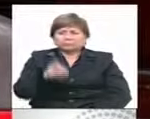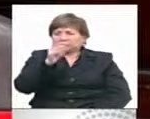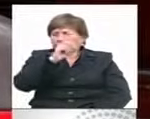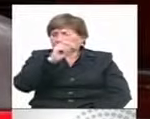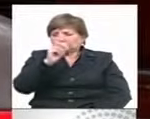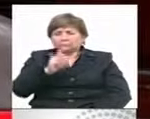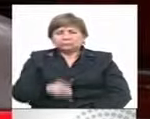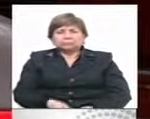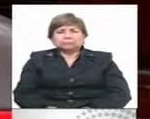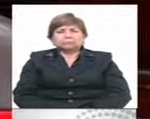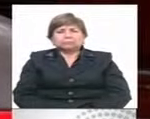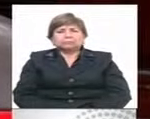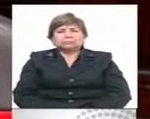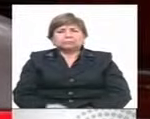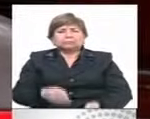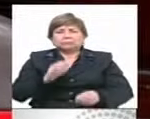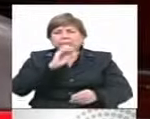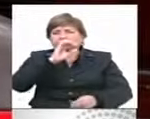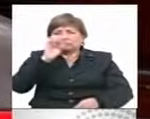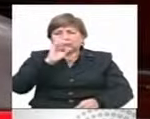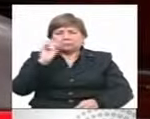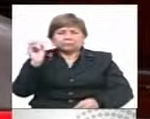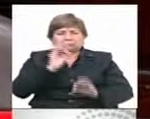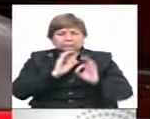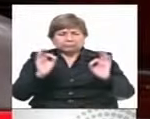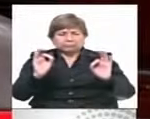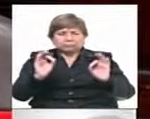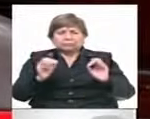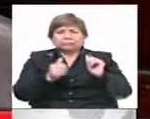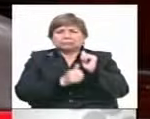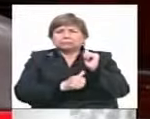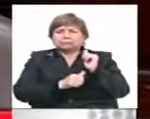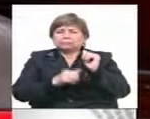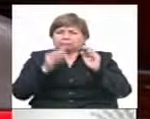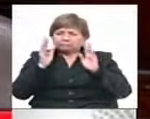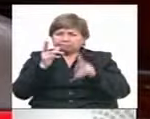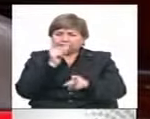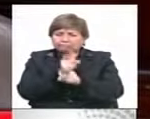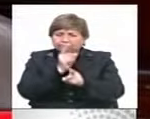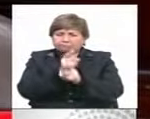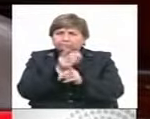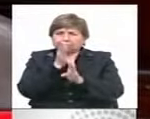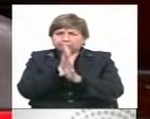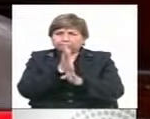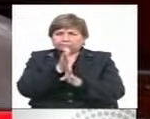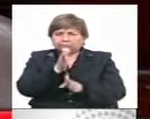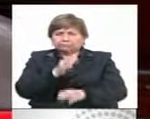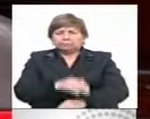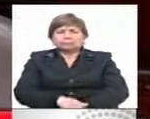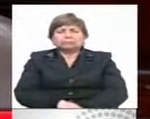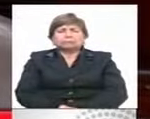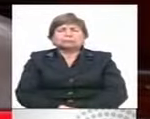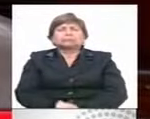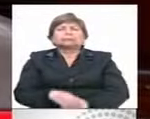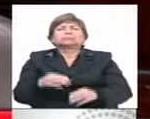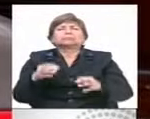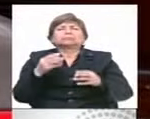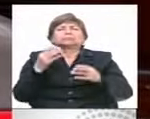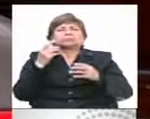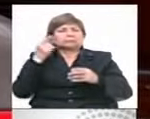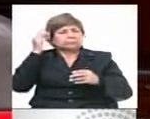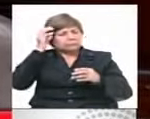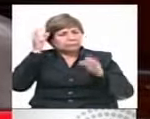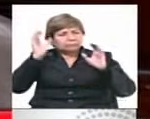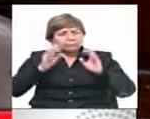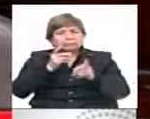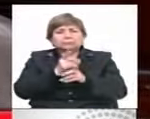concede nada a la derecha, hermanos. Hay que mantener firmeza. Hay que mantener consecuencias